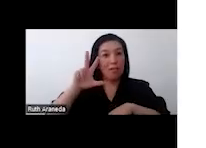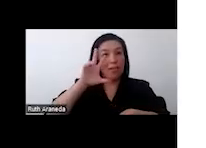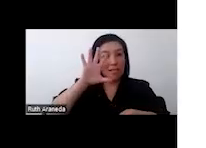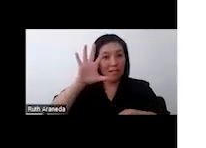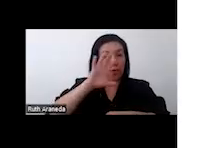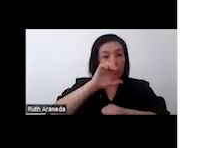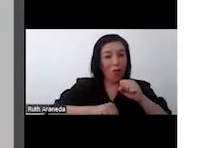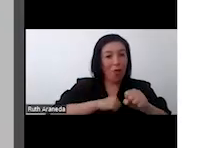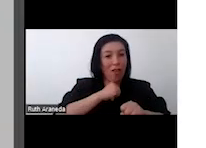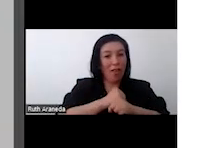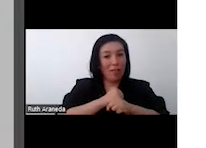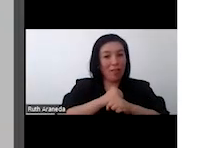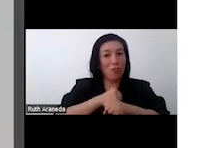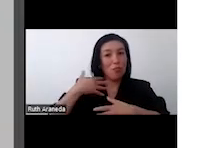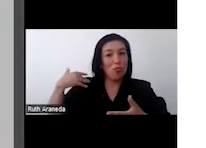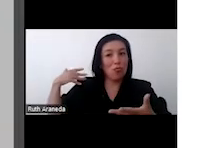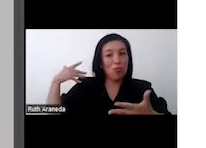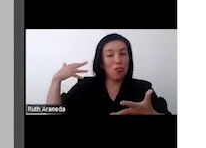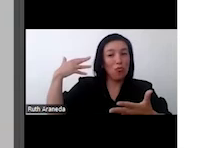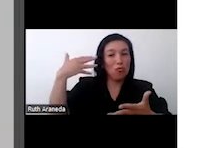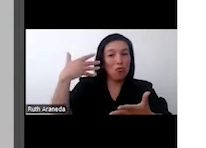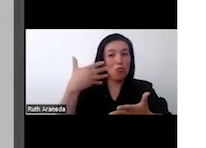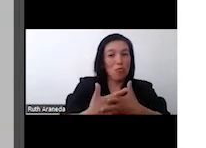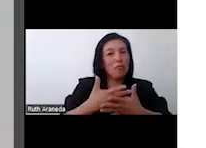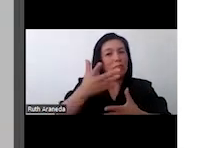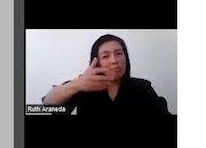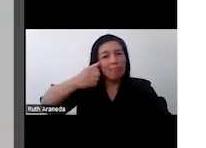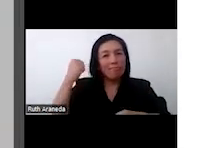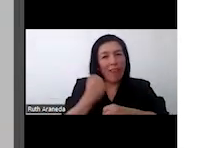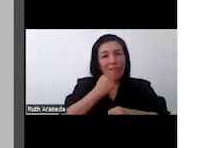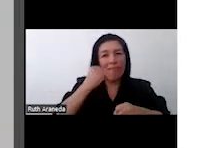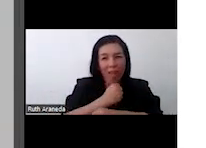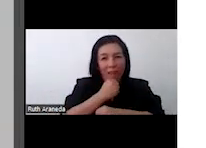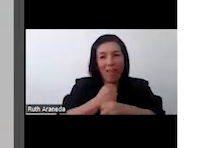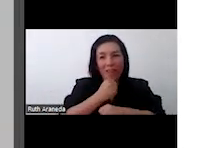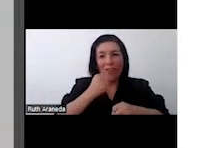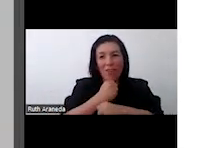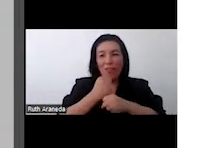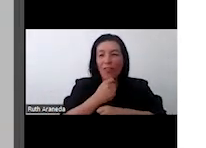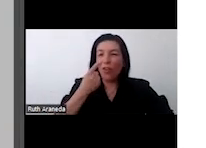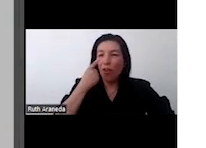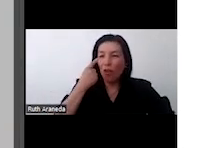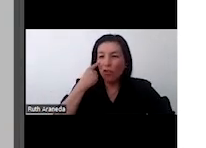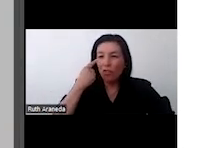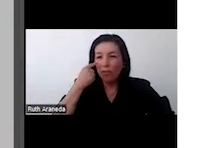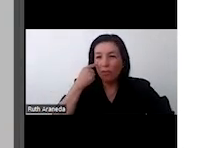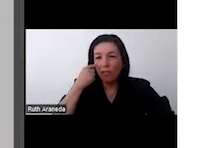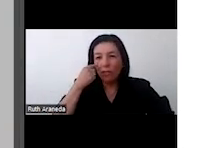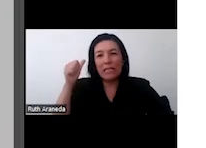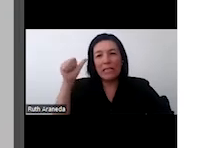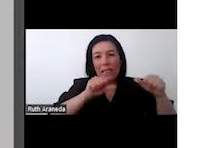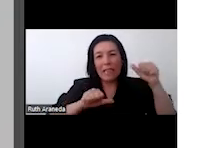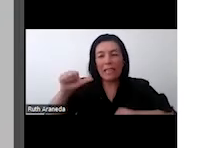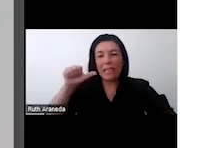años de existencia, por su labor de conocimiento